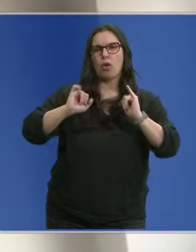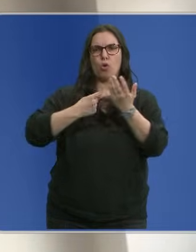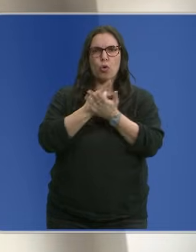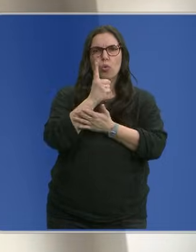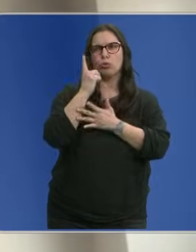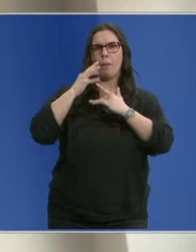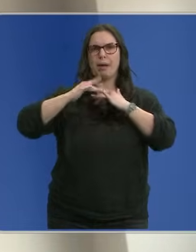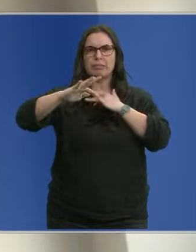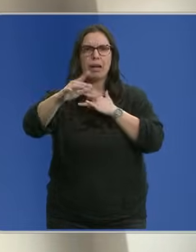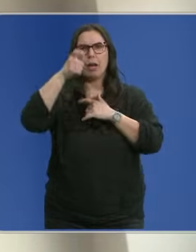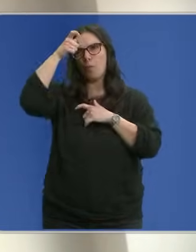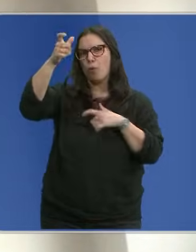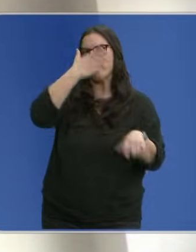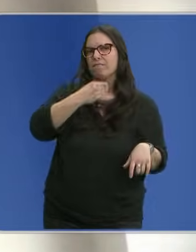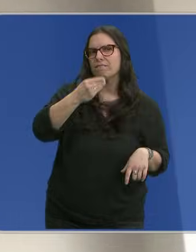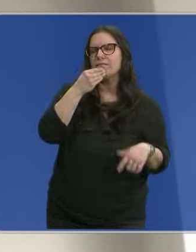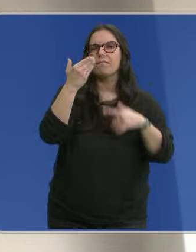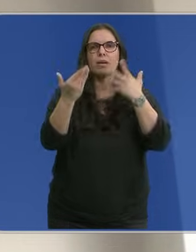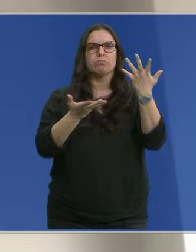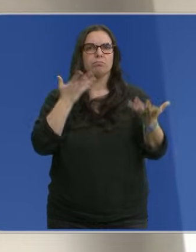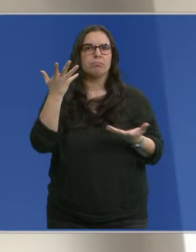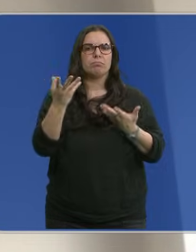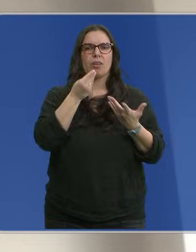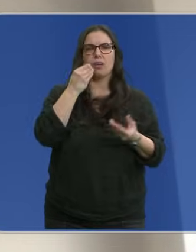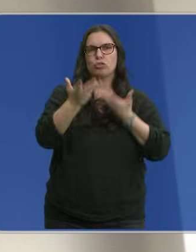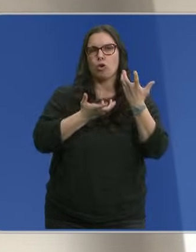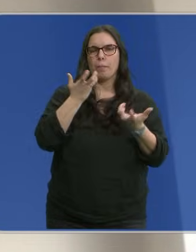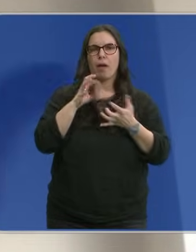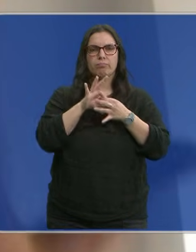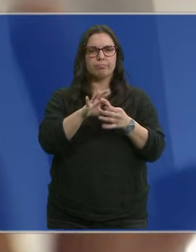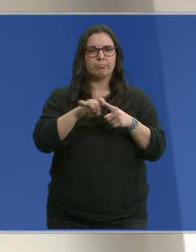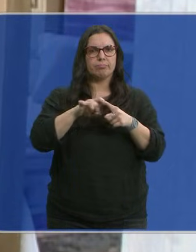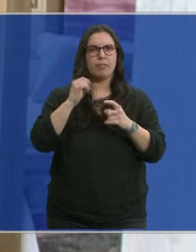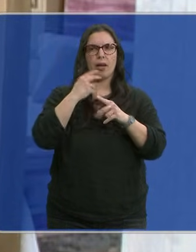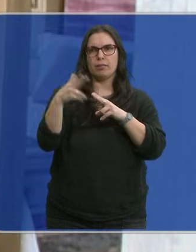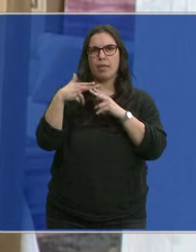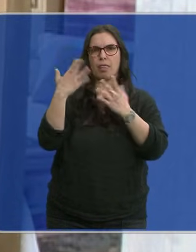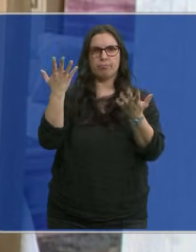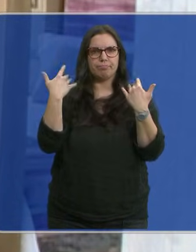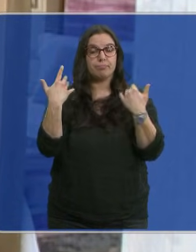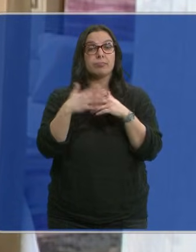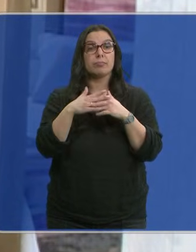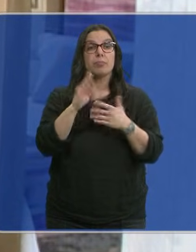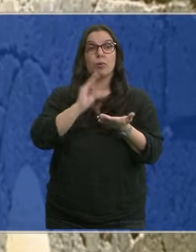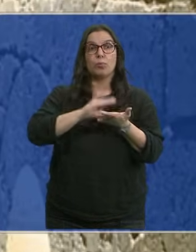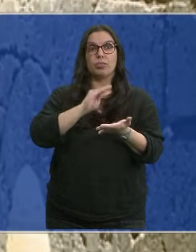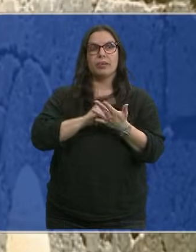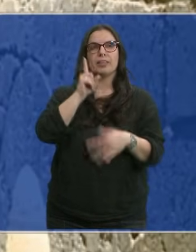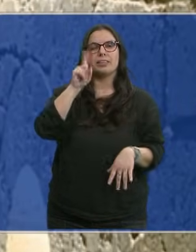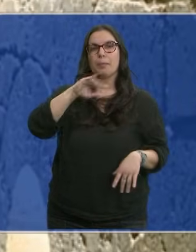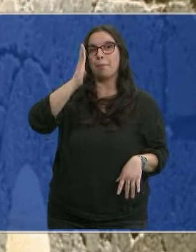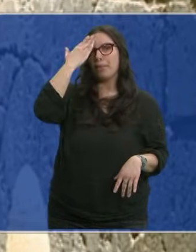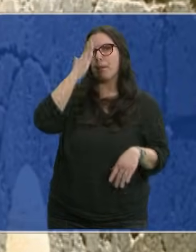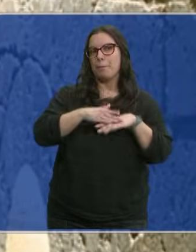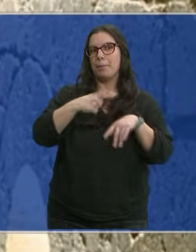rutas, paisajes, pueblos con encanto, gastronomía local, actividades al aire libre. Y en muchos casos algo